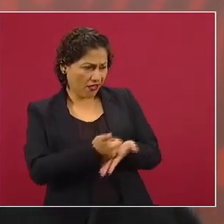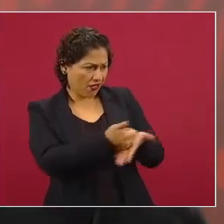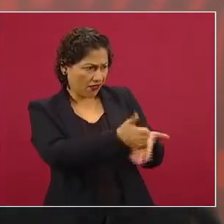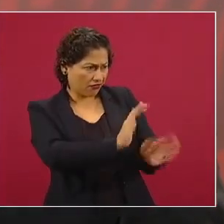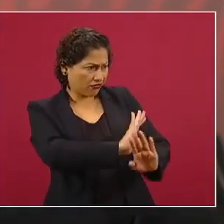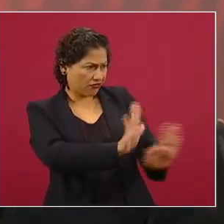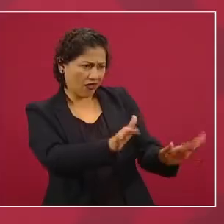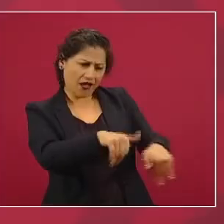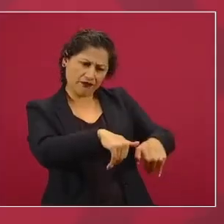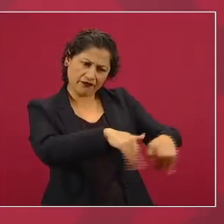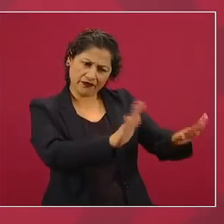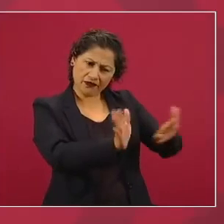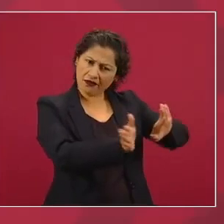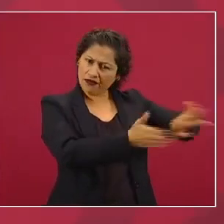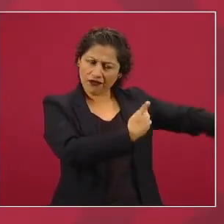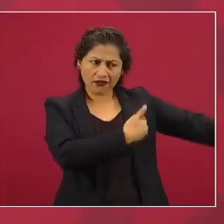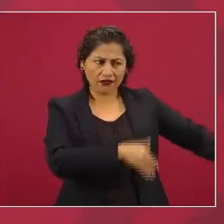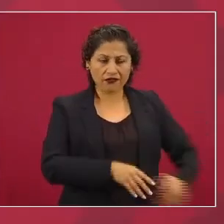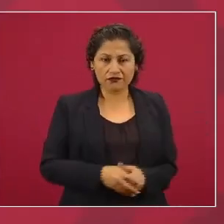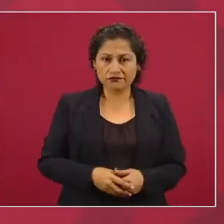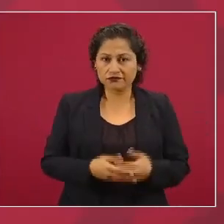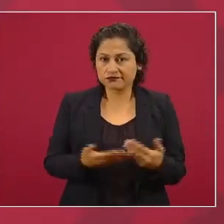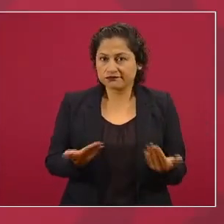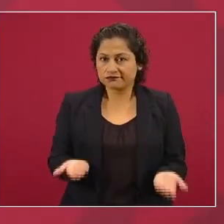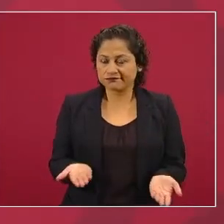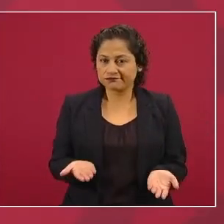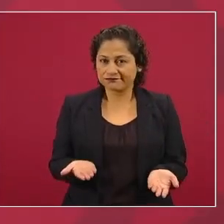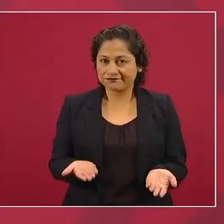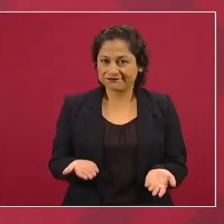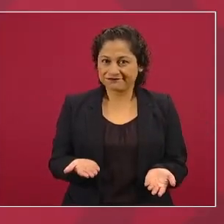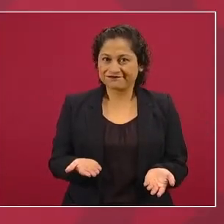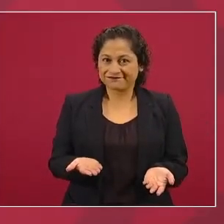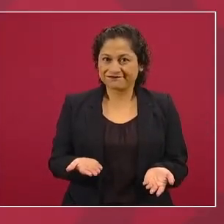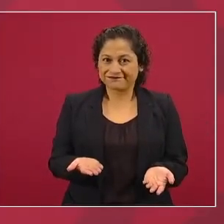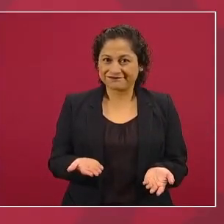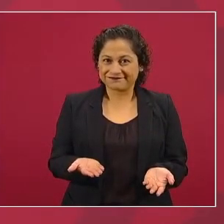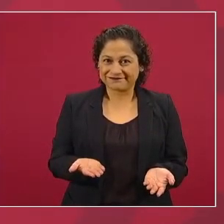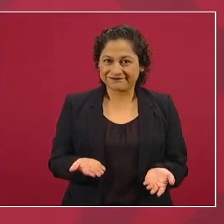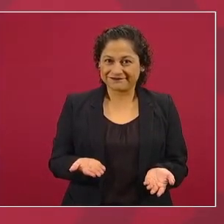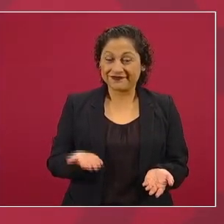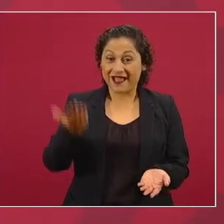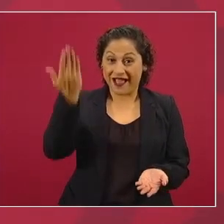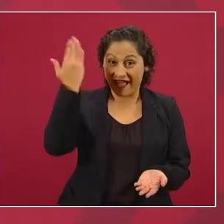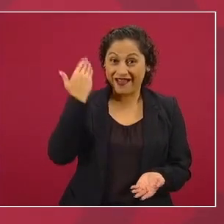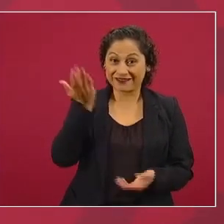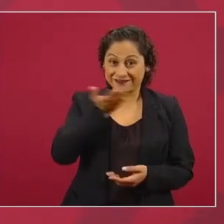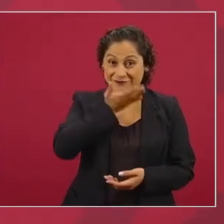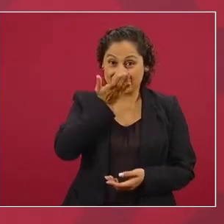A ti ya te dimos, ¿qué me vienes a pedir?